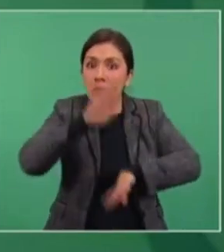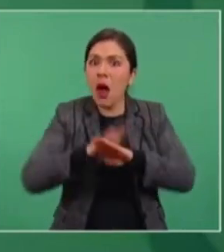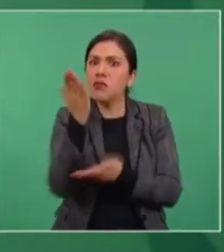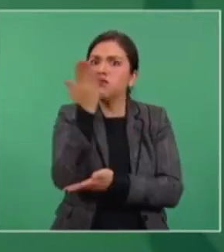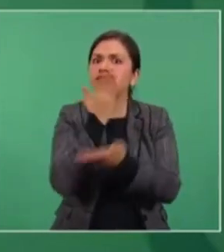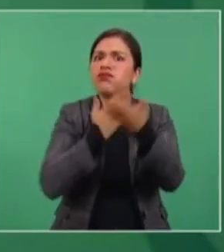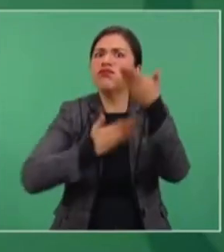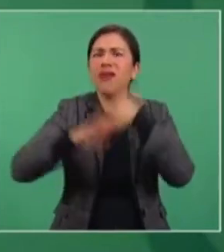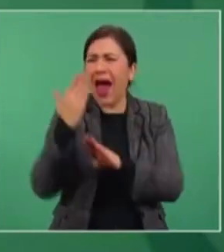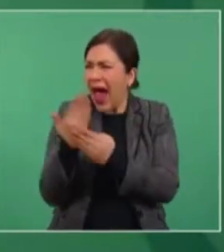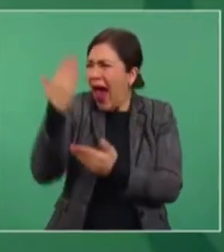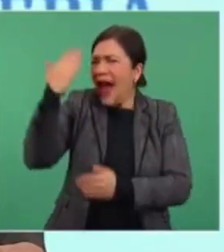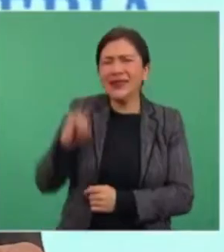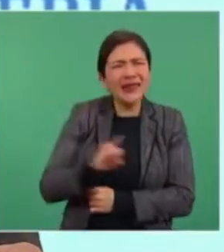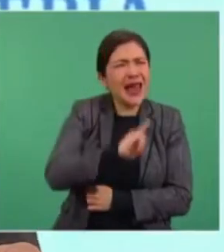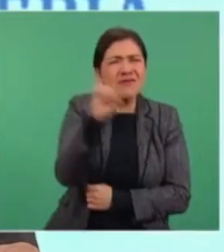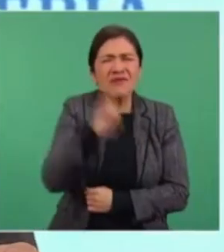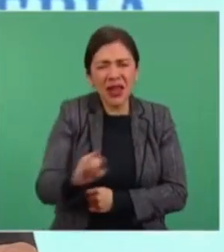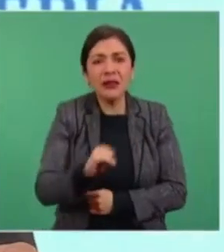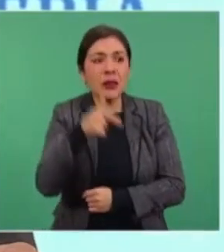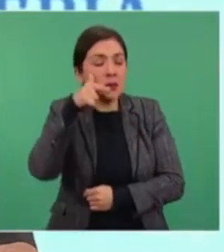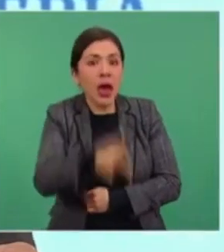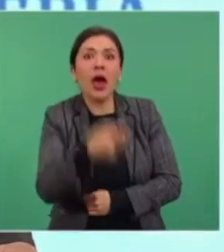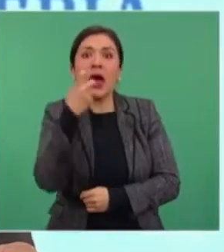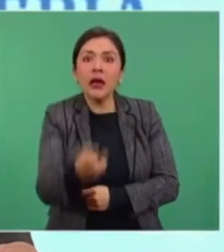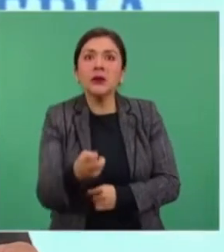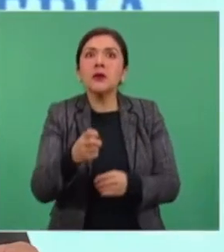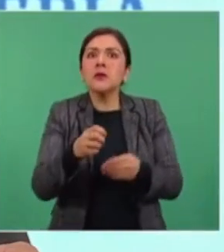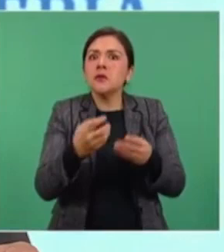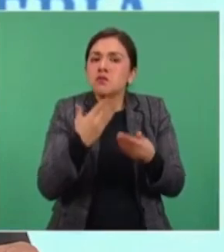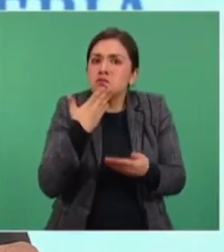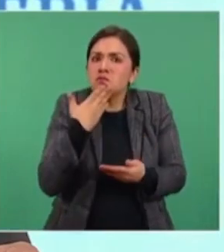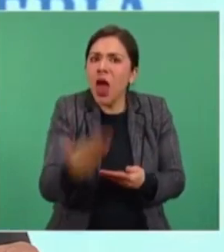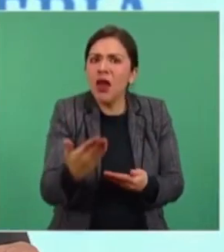y éramos un ejemplo a nivel mundial,